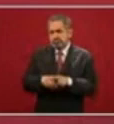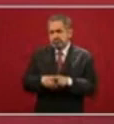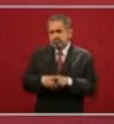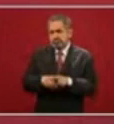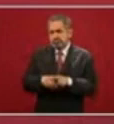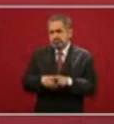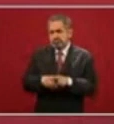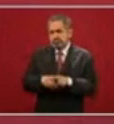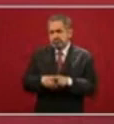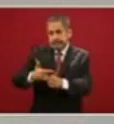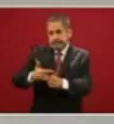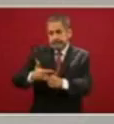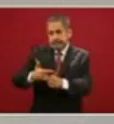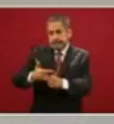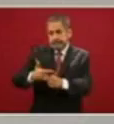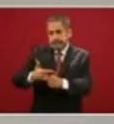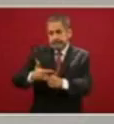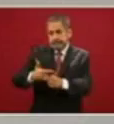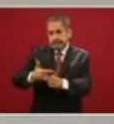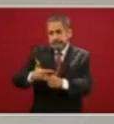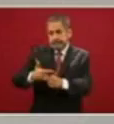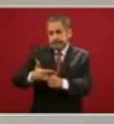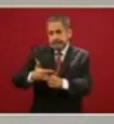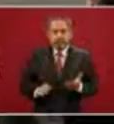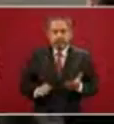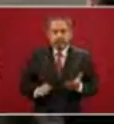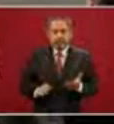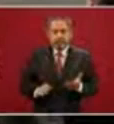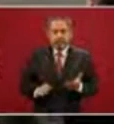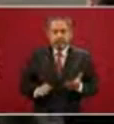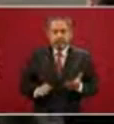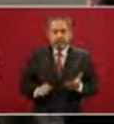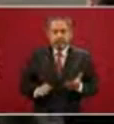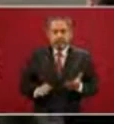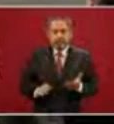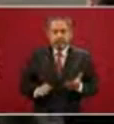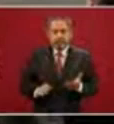que se tomaron primero con una base técnica,